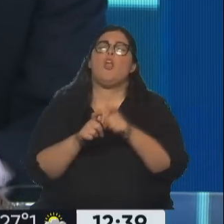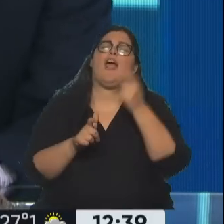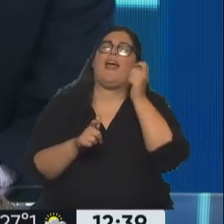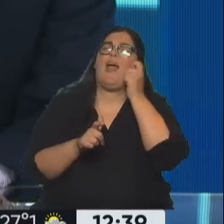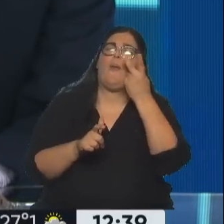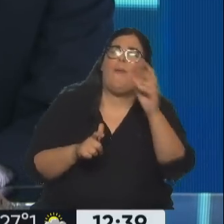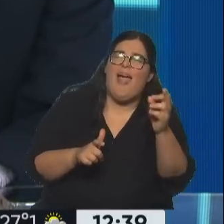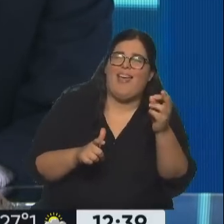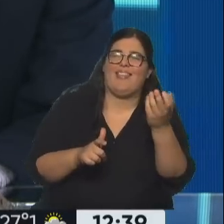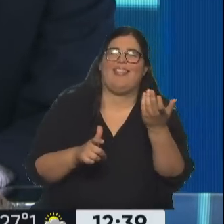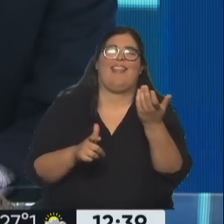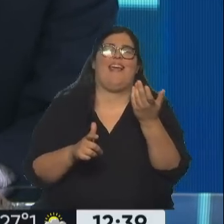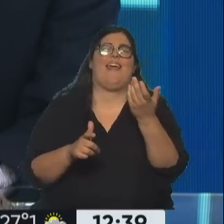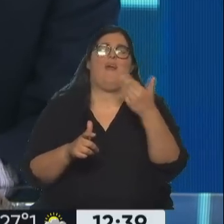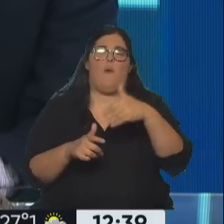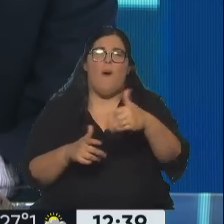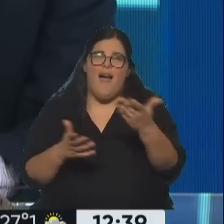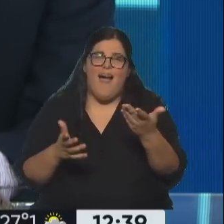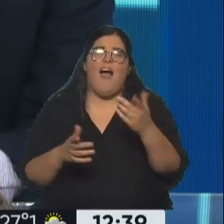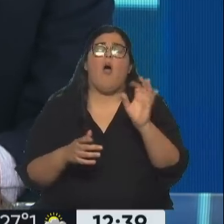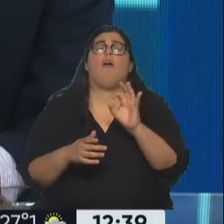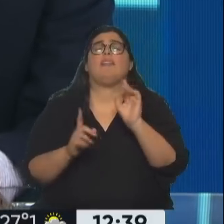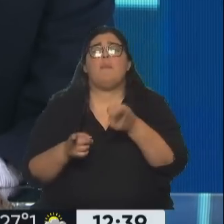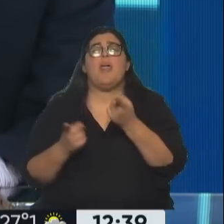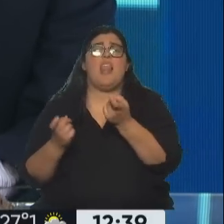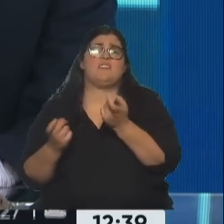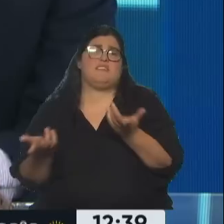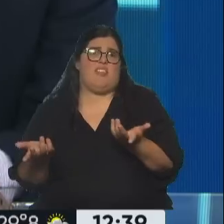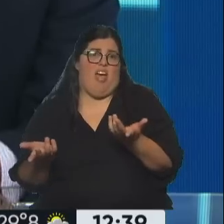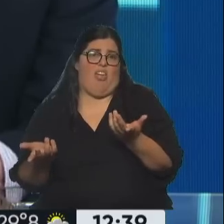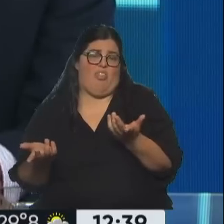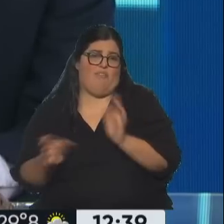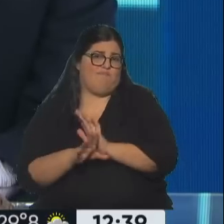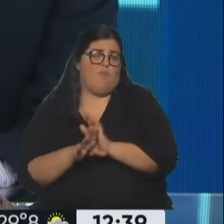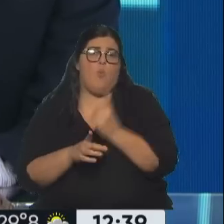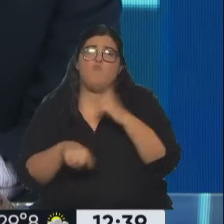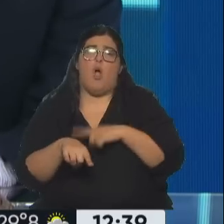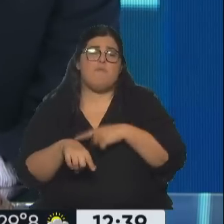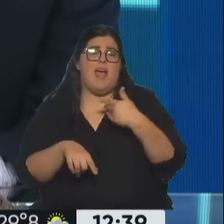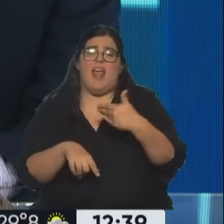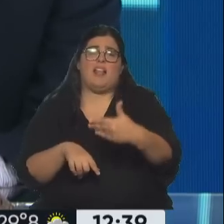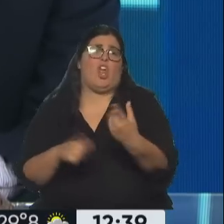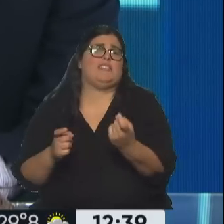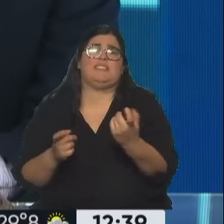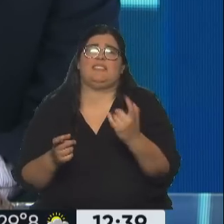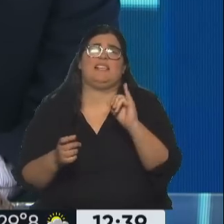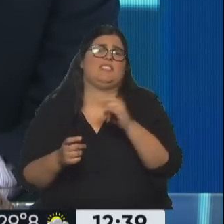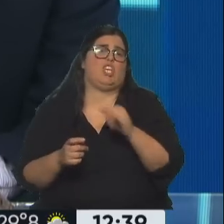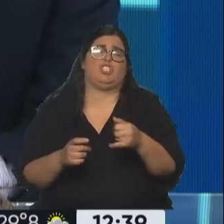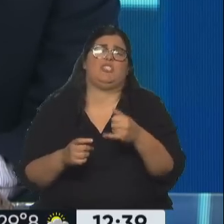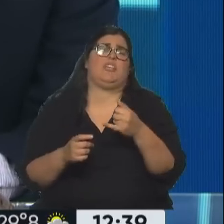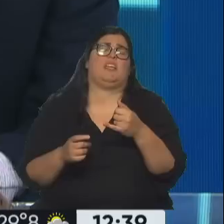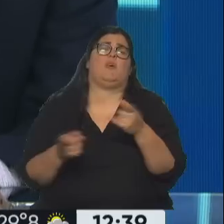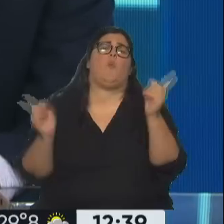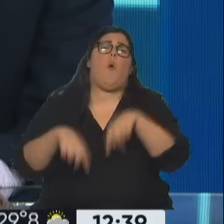estas que se avecinan que usted mencionaba, y la necesidad, ¿no?, de llegar en algún momento a alguna instancia de reconstrucción